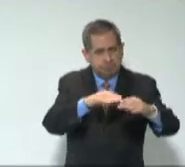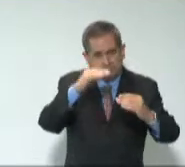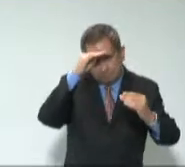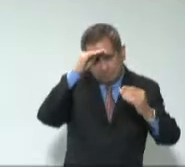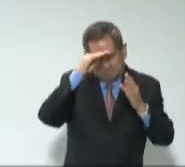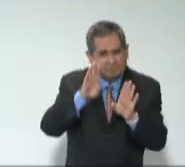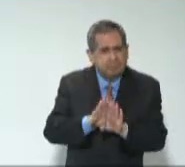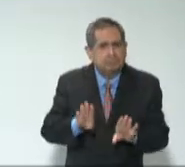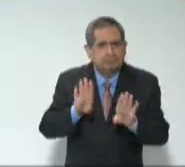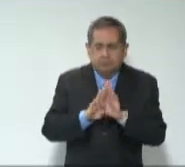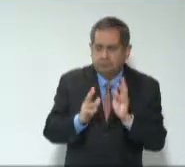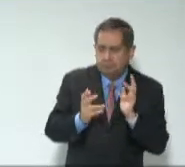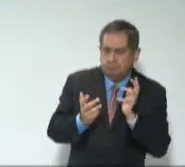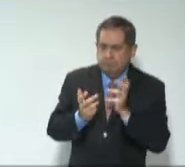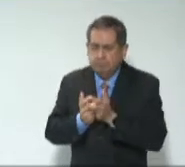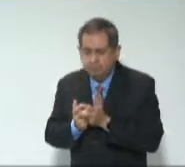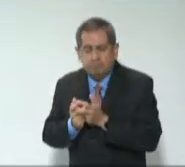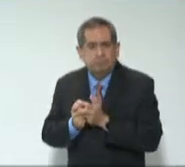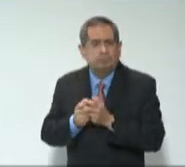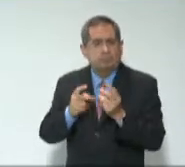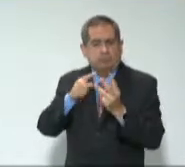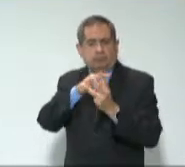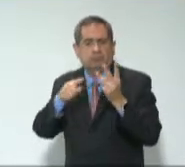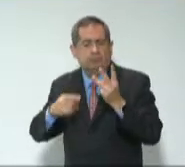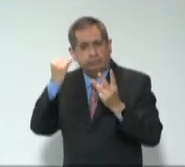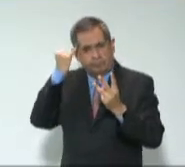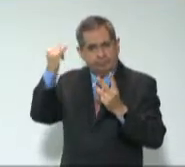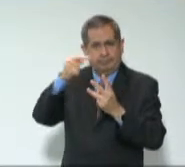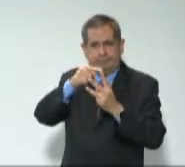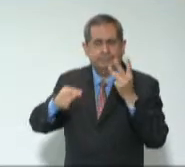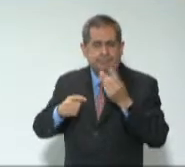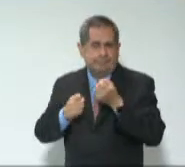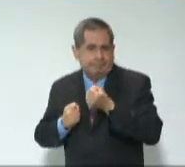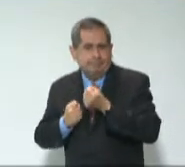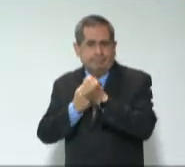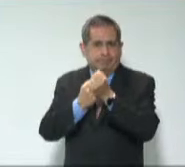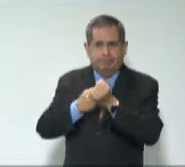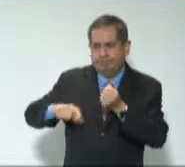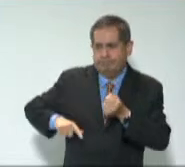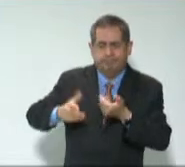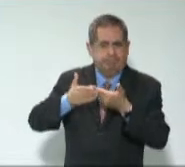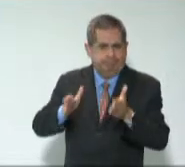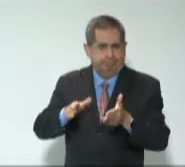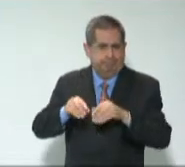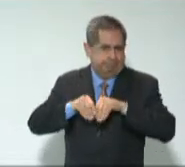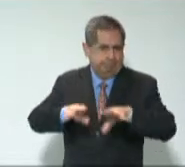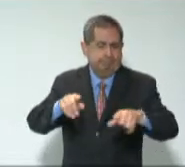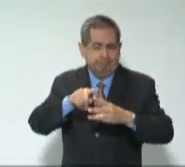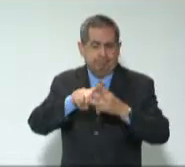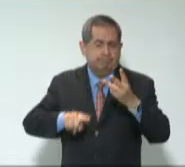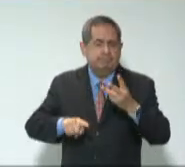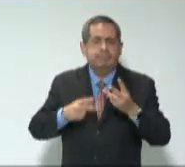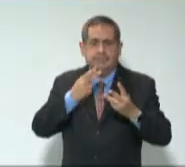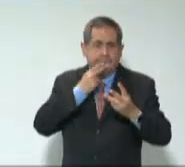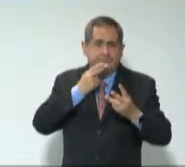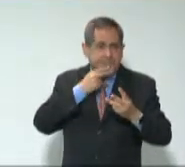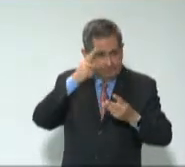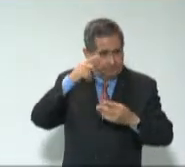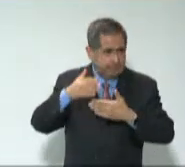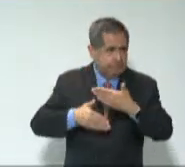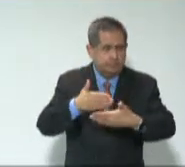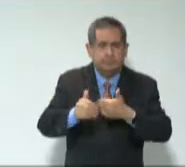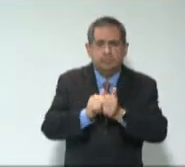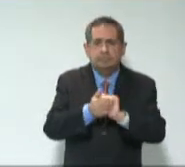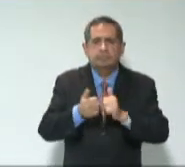se pueden articular esos tres principios clave o esos tres pilares del gobierno abierto que va allá de los